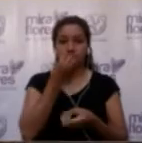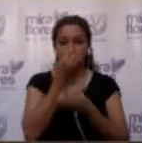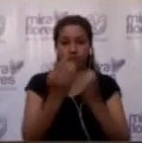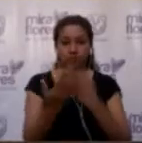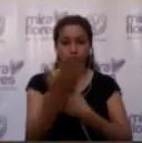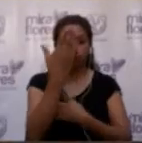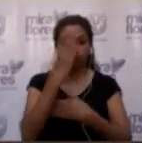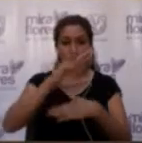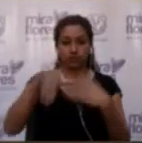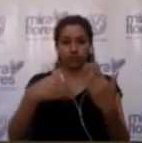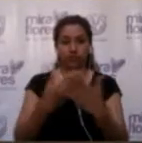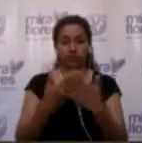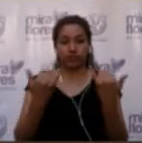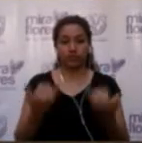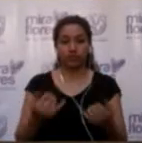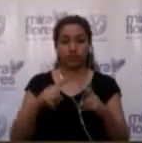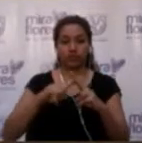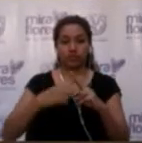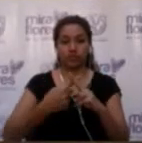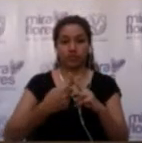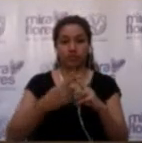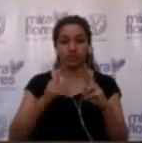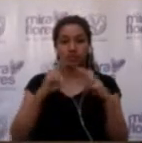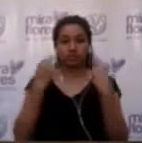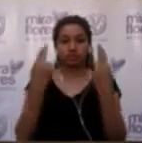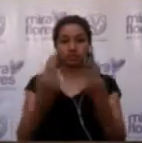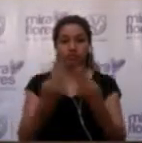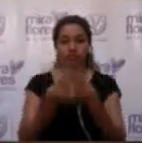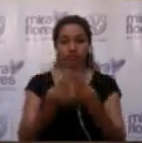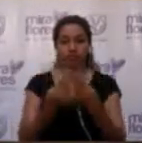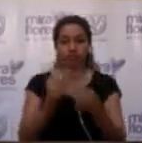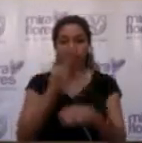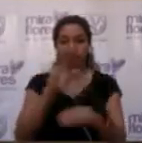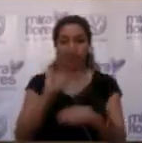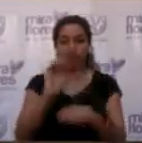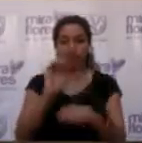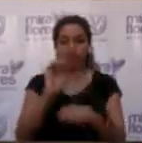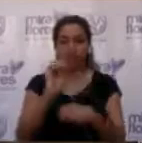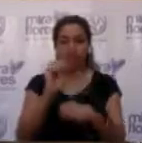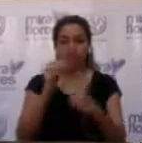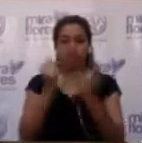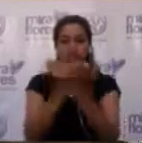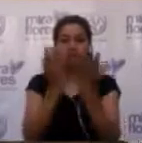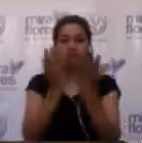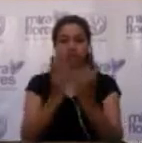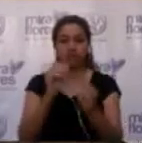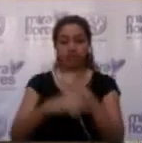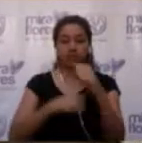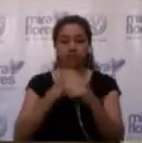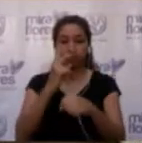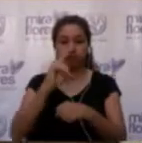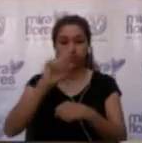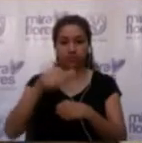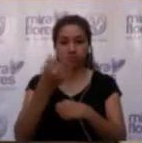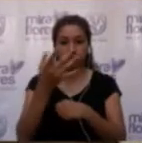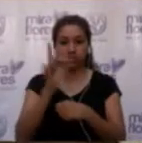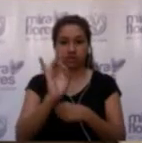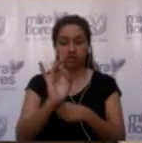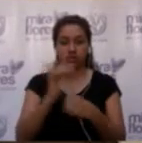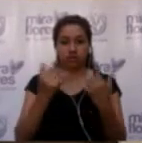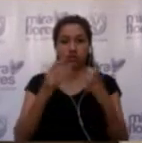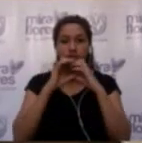Con todos, vamos a dar inicio a nuestra sesión ordinaria del 20 de abril del año 2018 y le vamos a pedir a